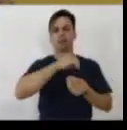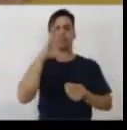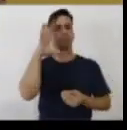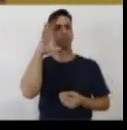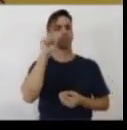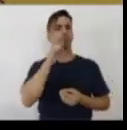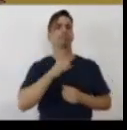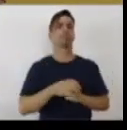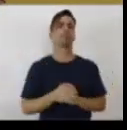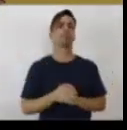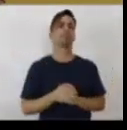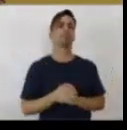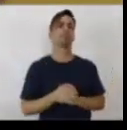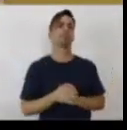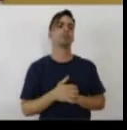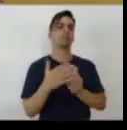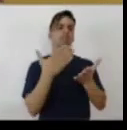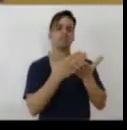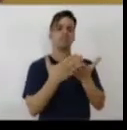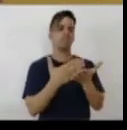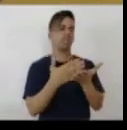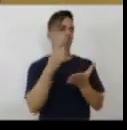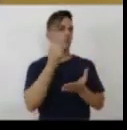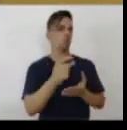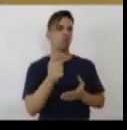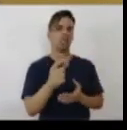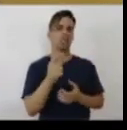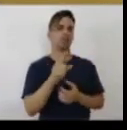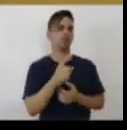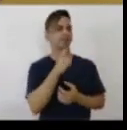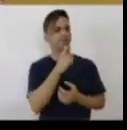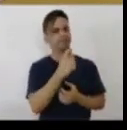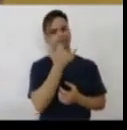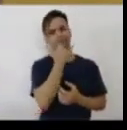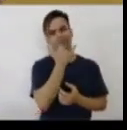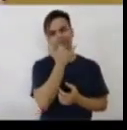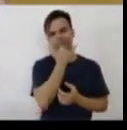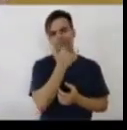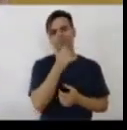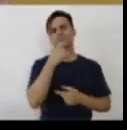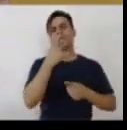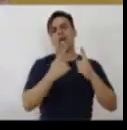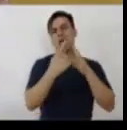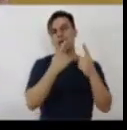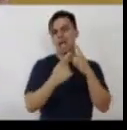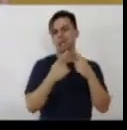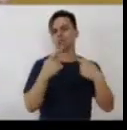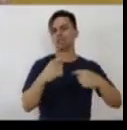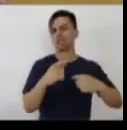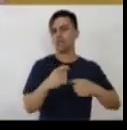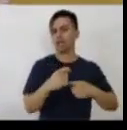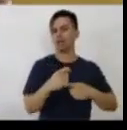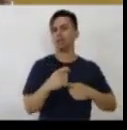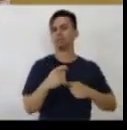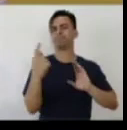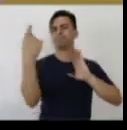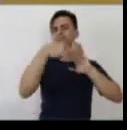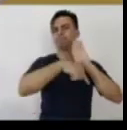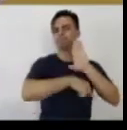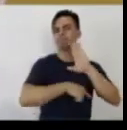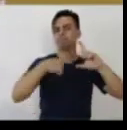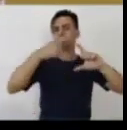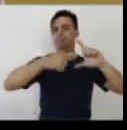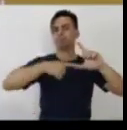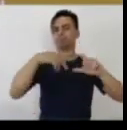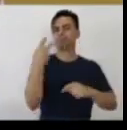y los estudiantes generalmente no lo tienen en cuenta. Es algo sobre lo que hay que trabajar y trabajarlo